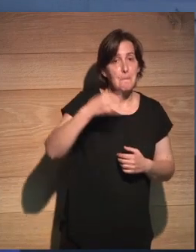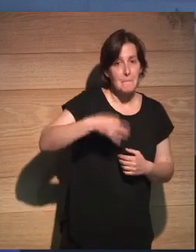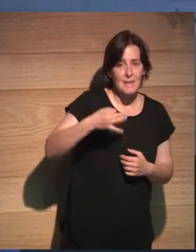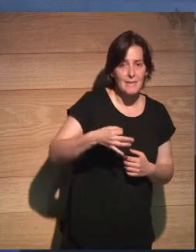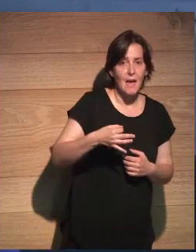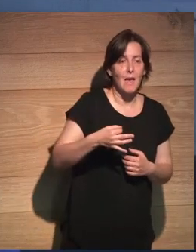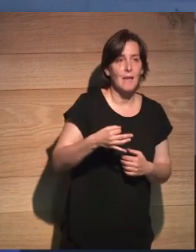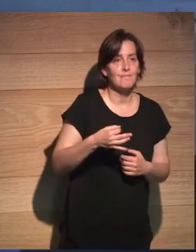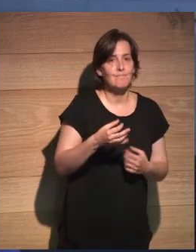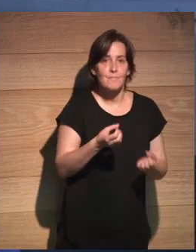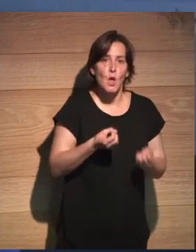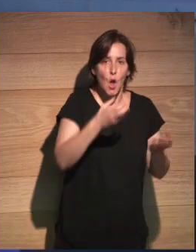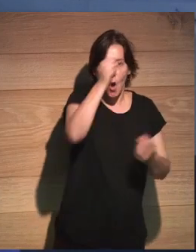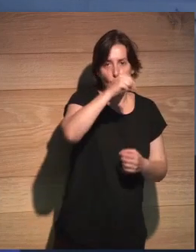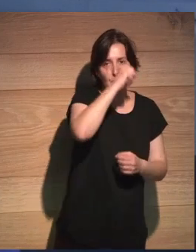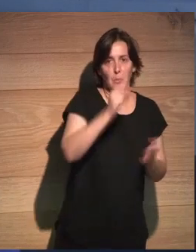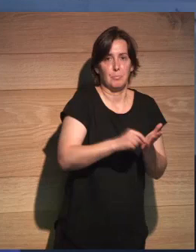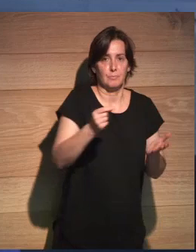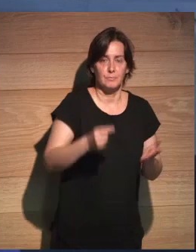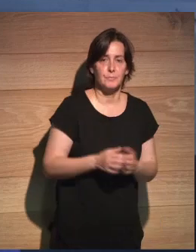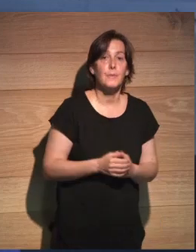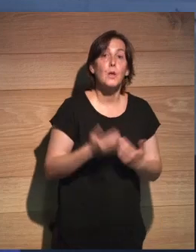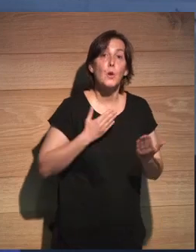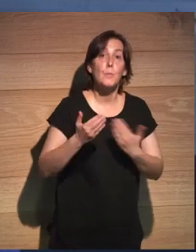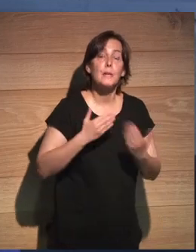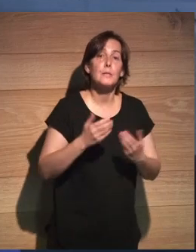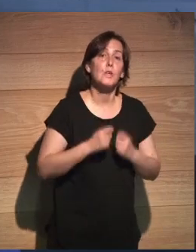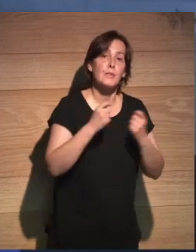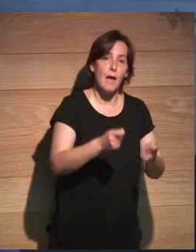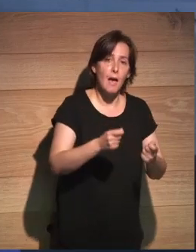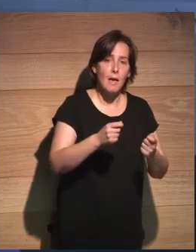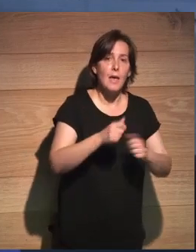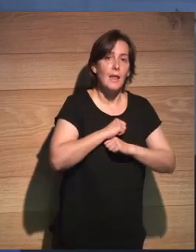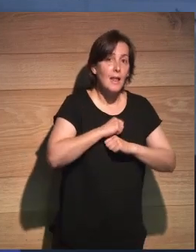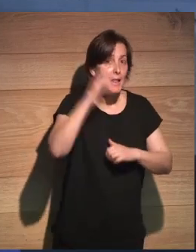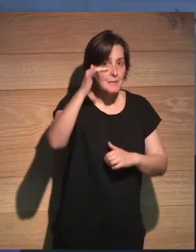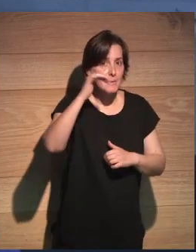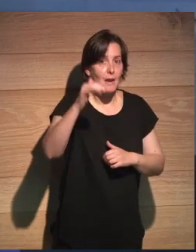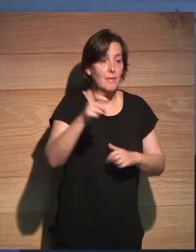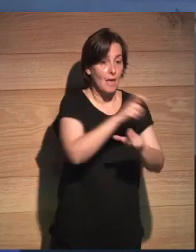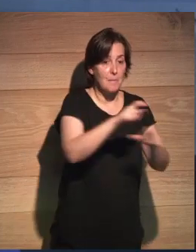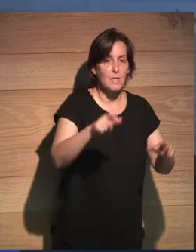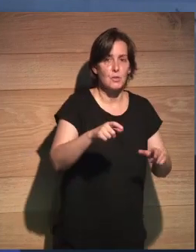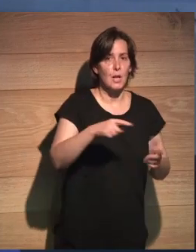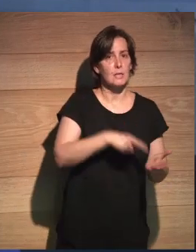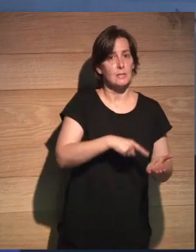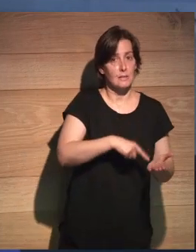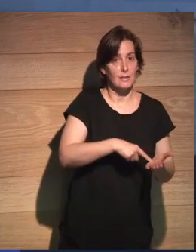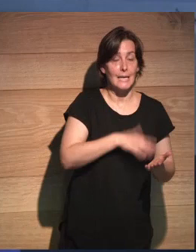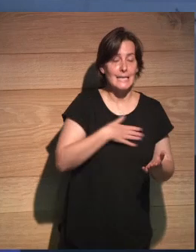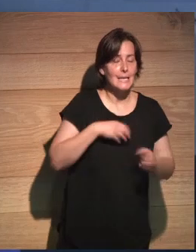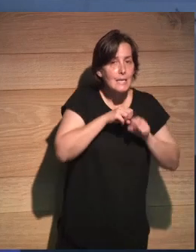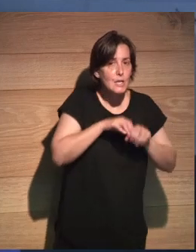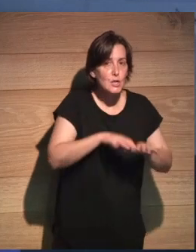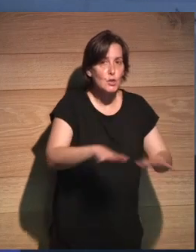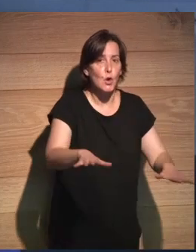juicios precipitados. The Conversation aporta esperanza en el periodismo a un público exigente que demanda historias